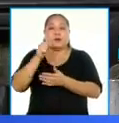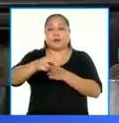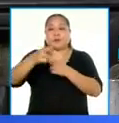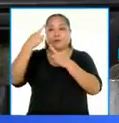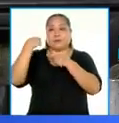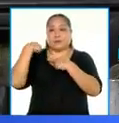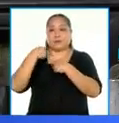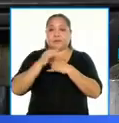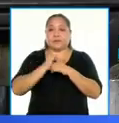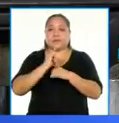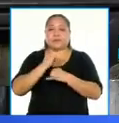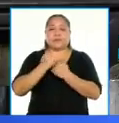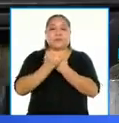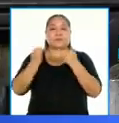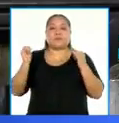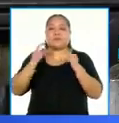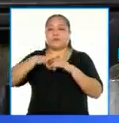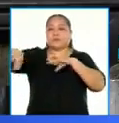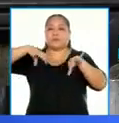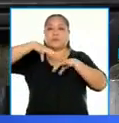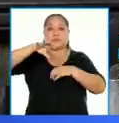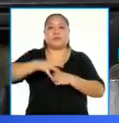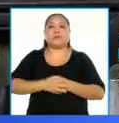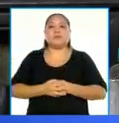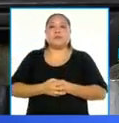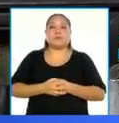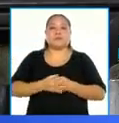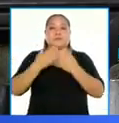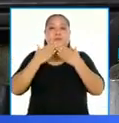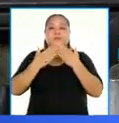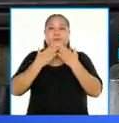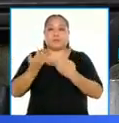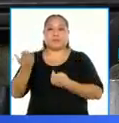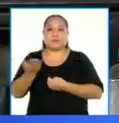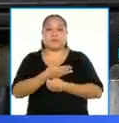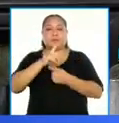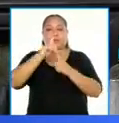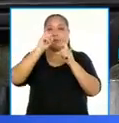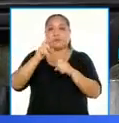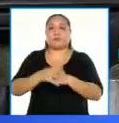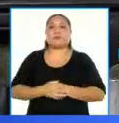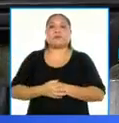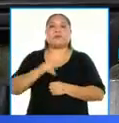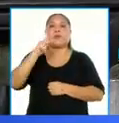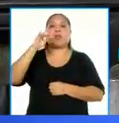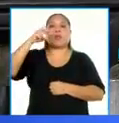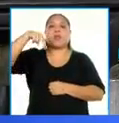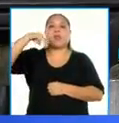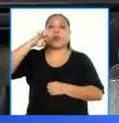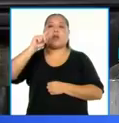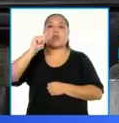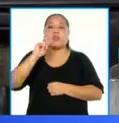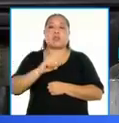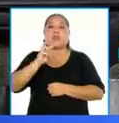se individualicen. Gracias. Muchas gracias. Vamos con la pregunta de Kenneth Vargas, de